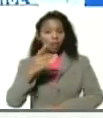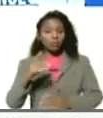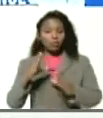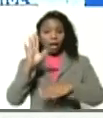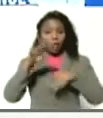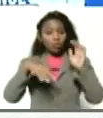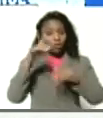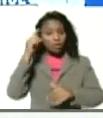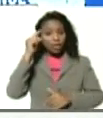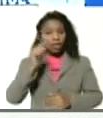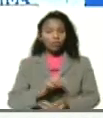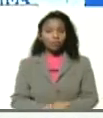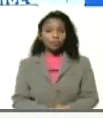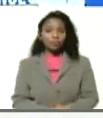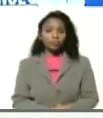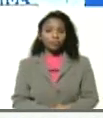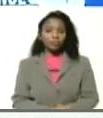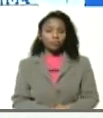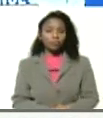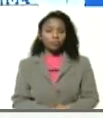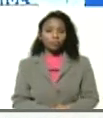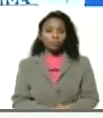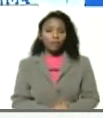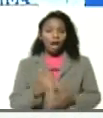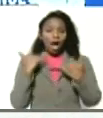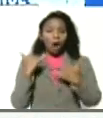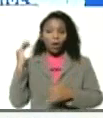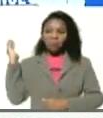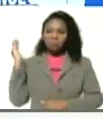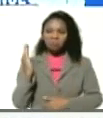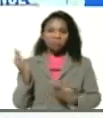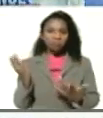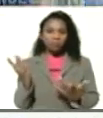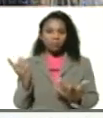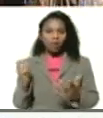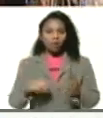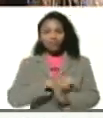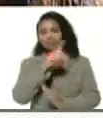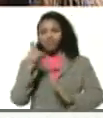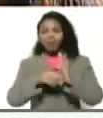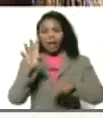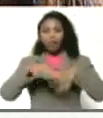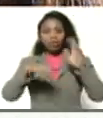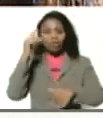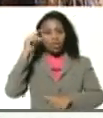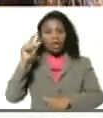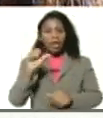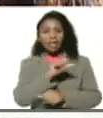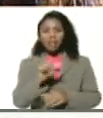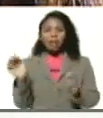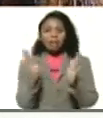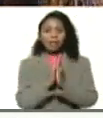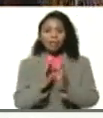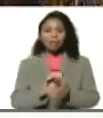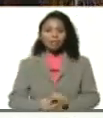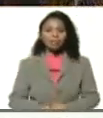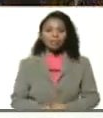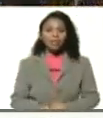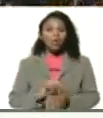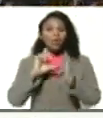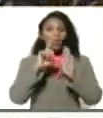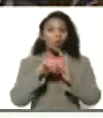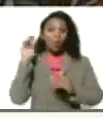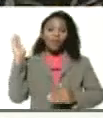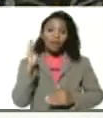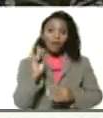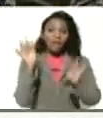día ahora viene a completarse los 14 días en la semana santa luego vendría